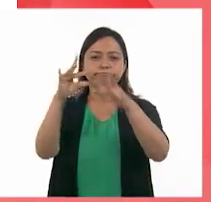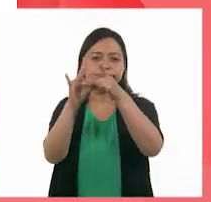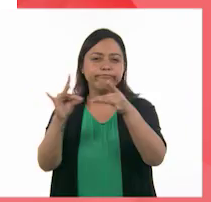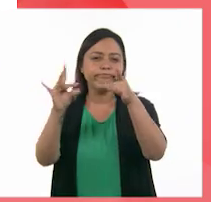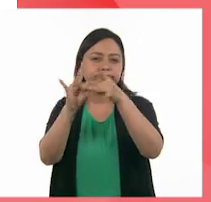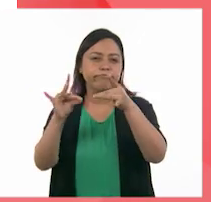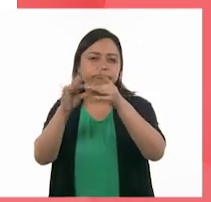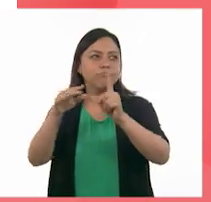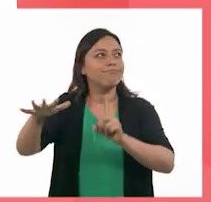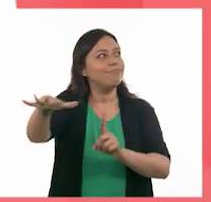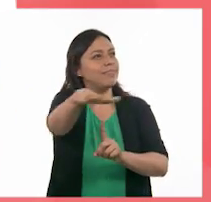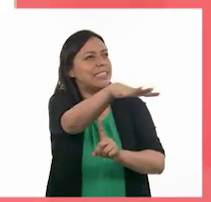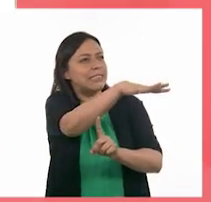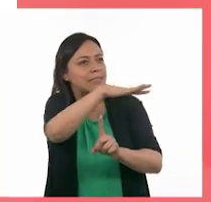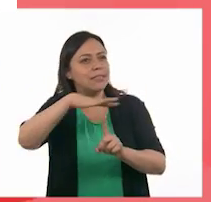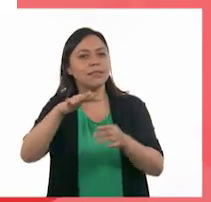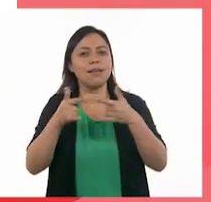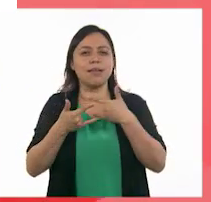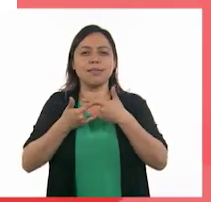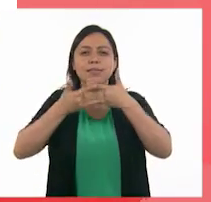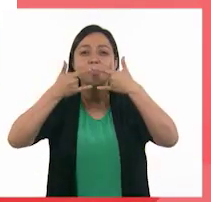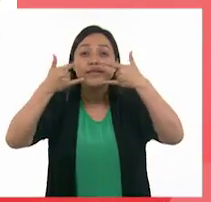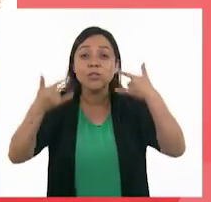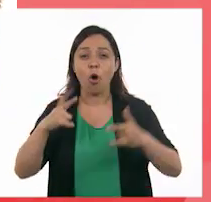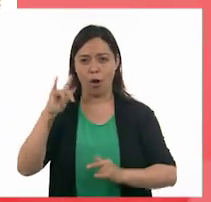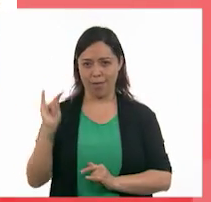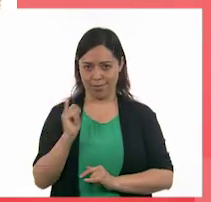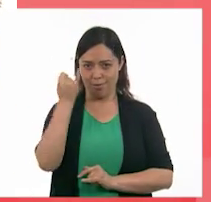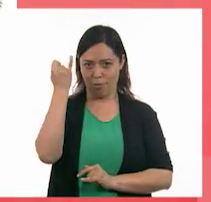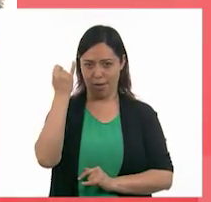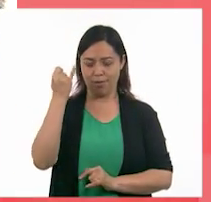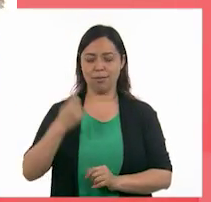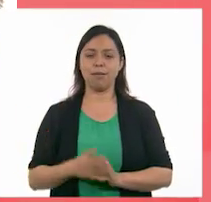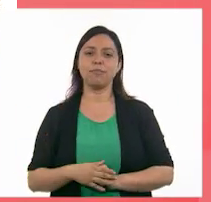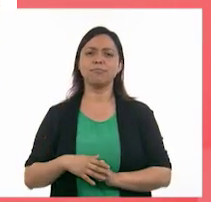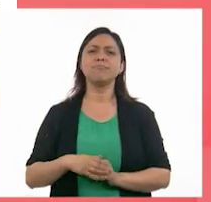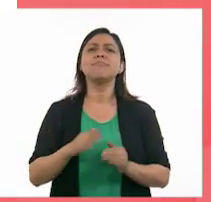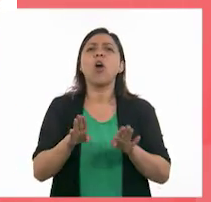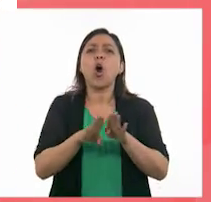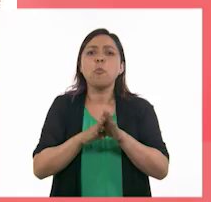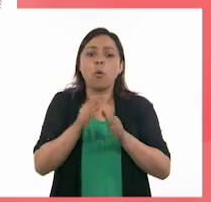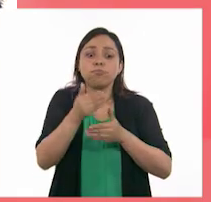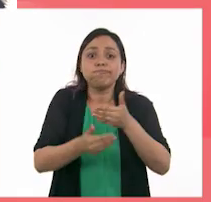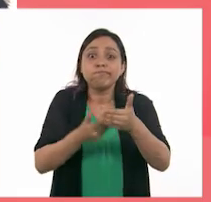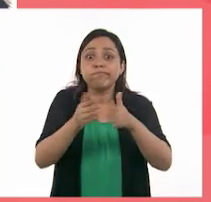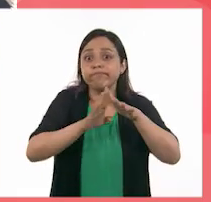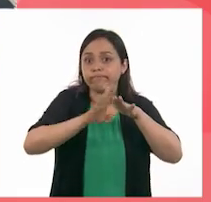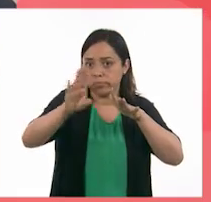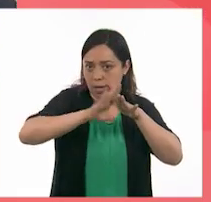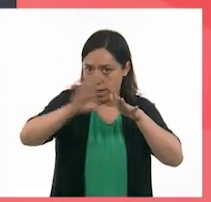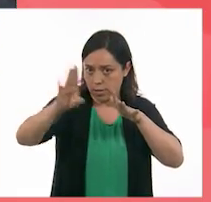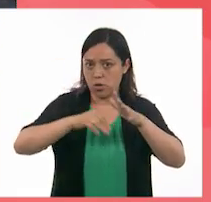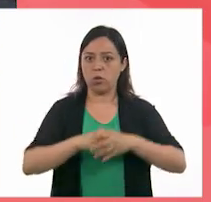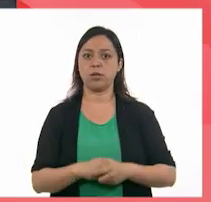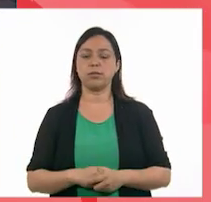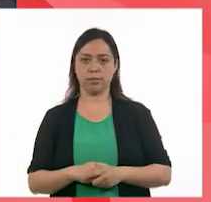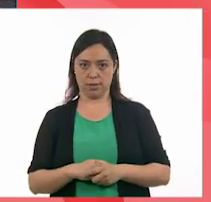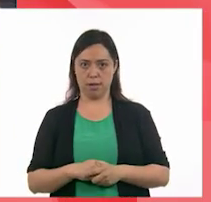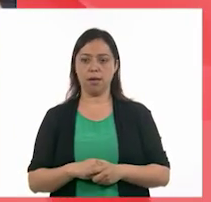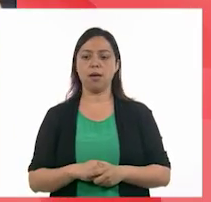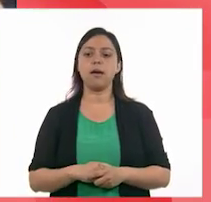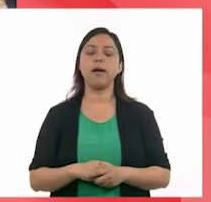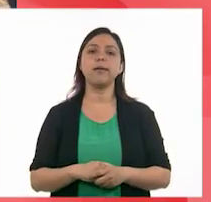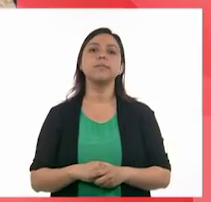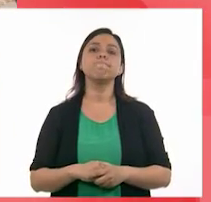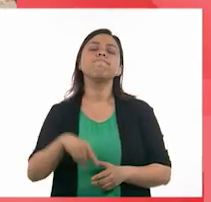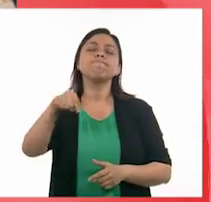del contexto de la historia que se vive en Tijuana, de estos procesos migratorios. Así es, Brenda. Pues mira,